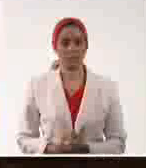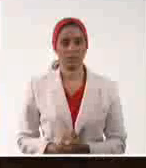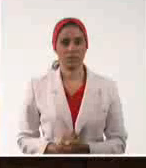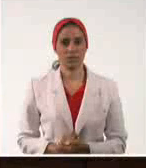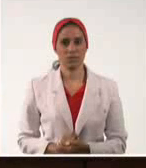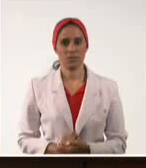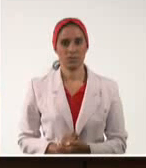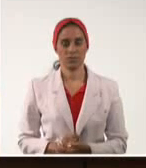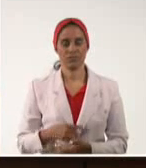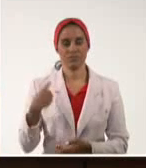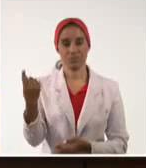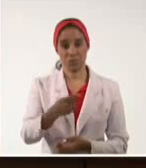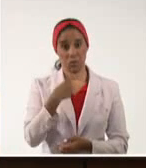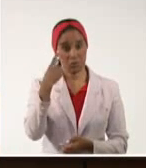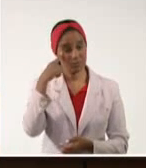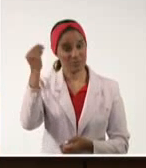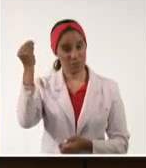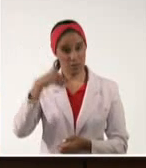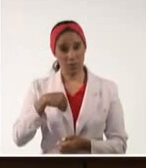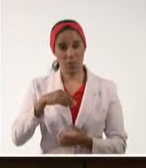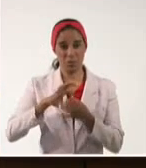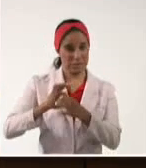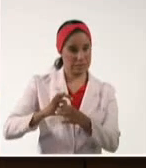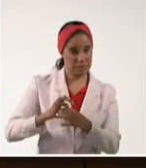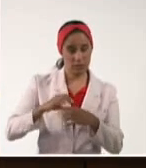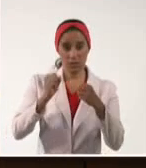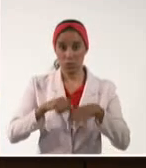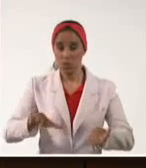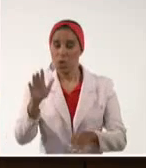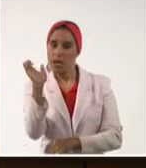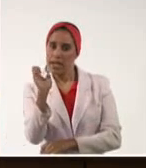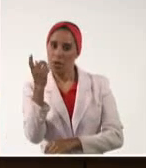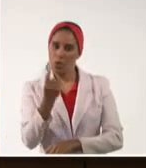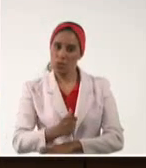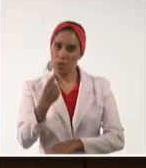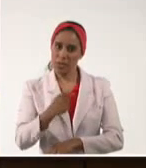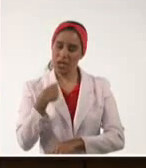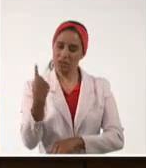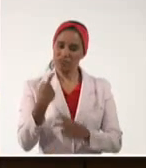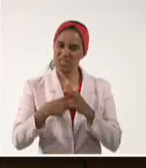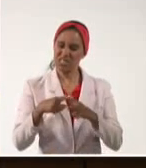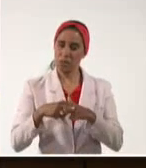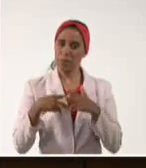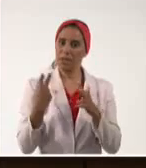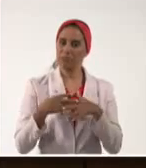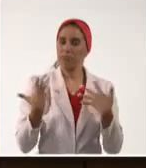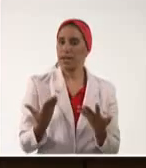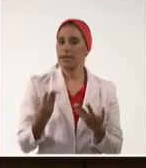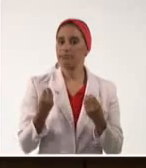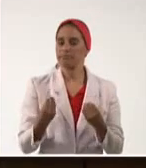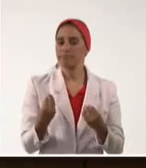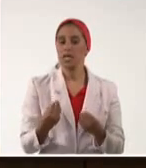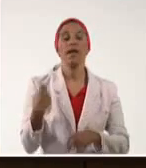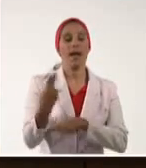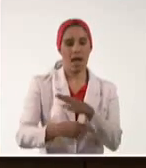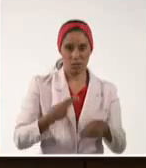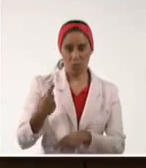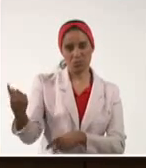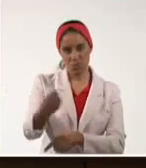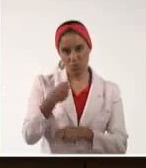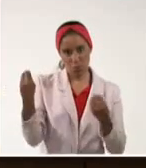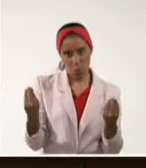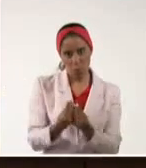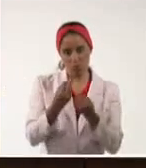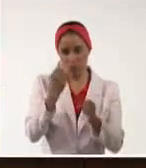Estamos conscientes de la gravedad de la situación económica y que para resolverla es preciso actuar. Mala,